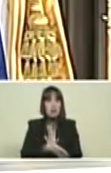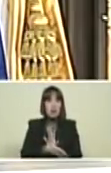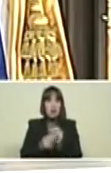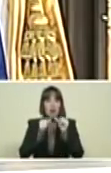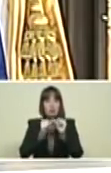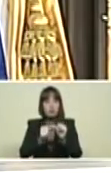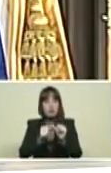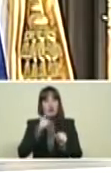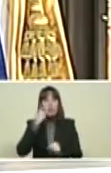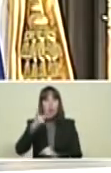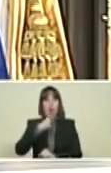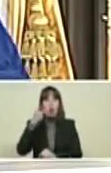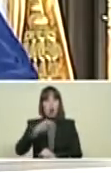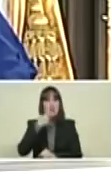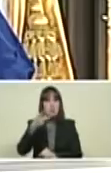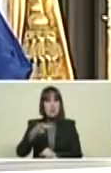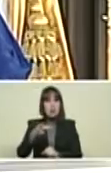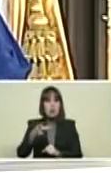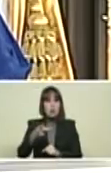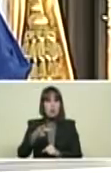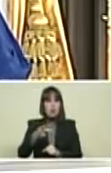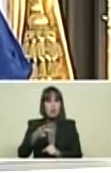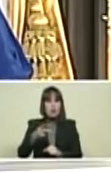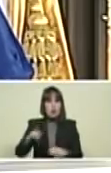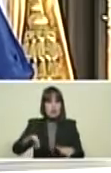política de los conucos escolares.